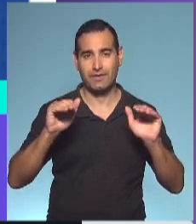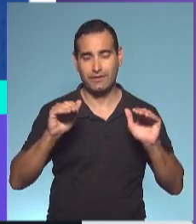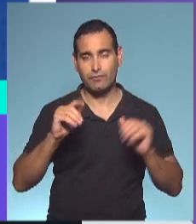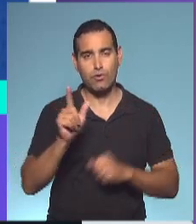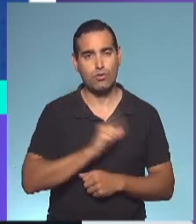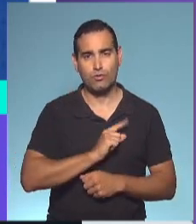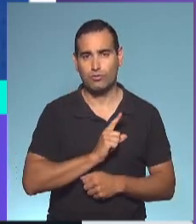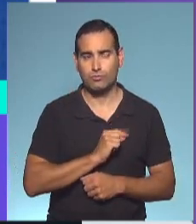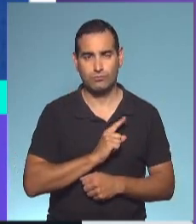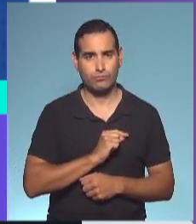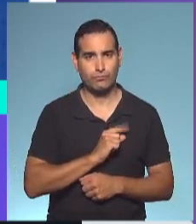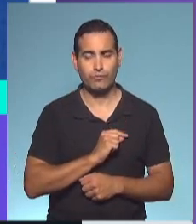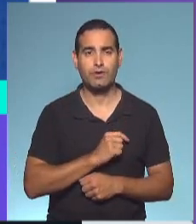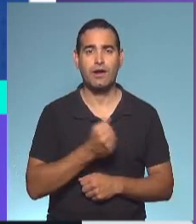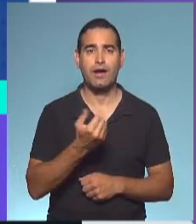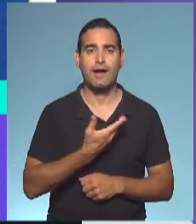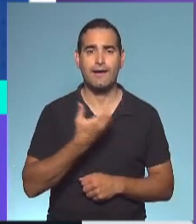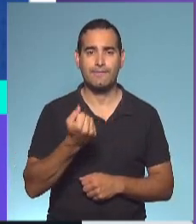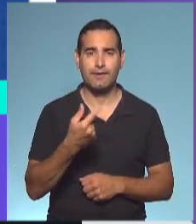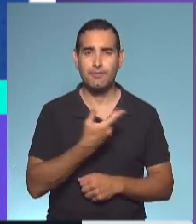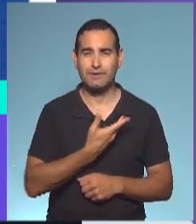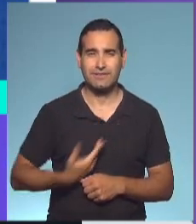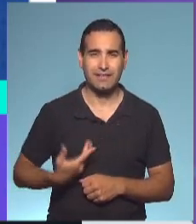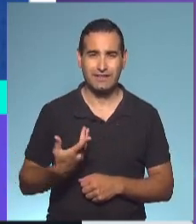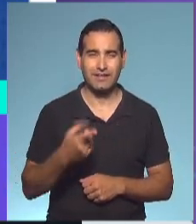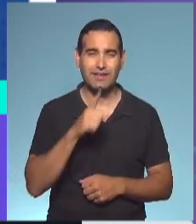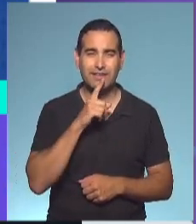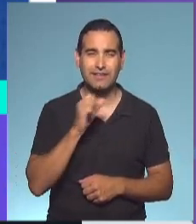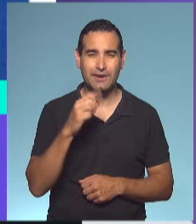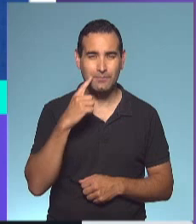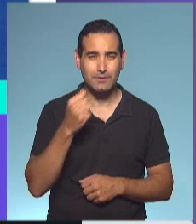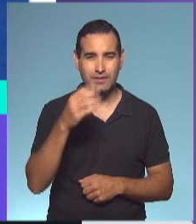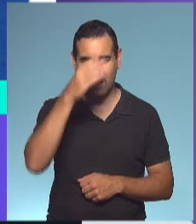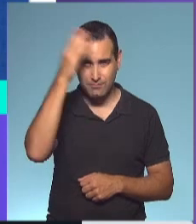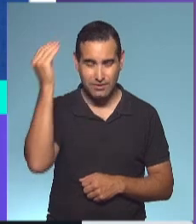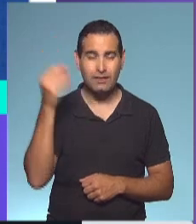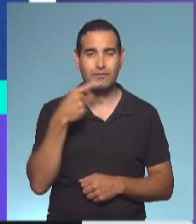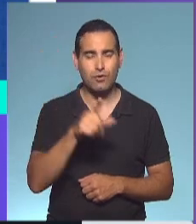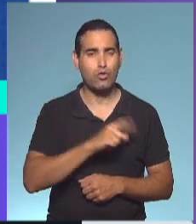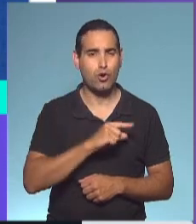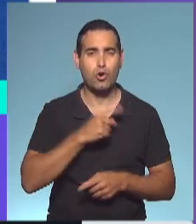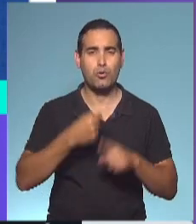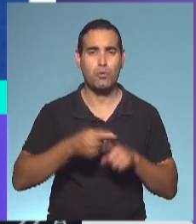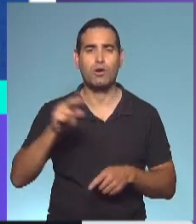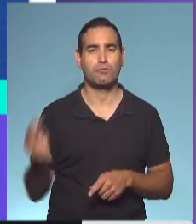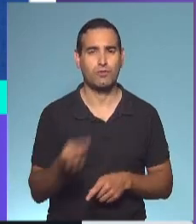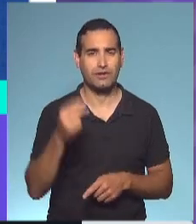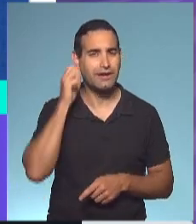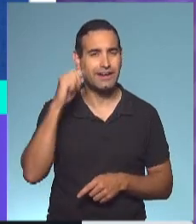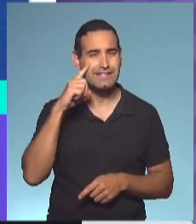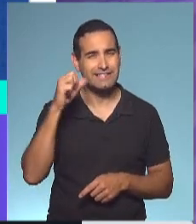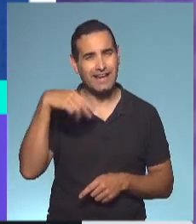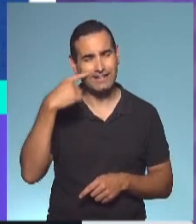profundo dolor la AFA a través de su presidente cuando Tapia manifiesta su dolor por la pérdida de Alfredo Graziani,